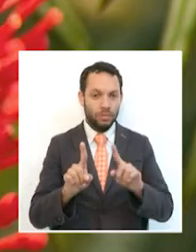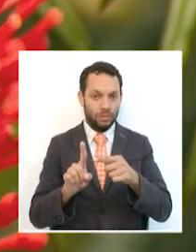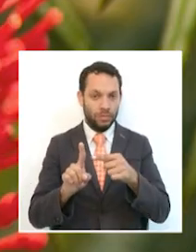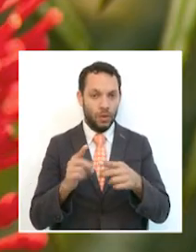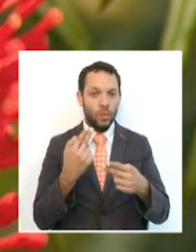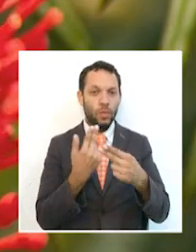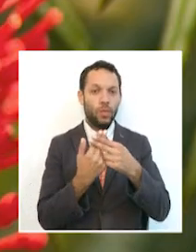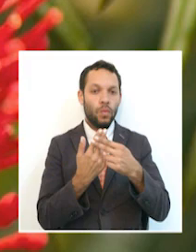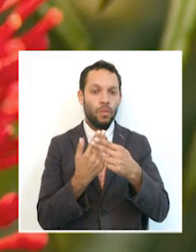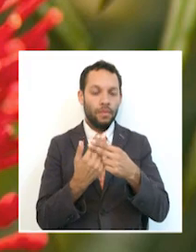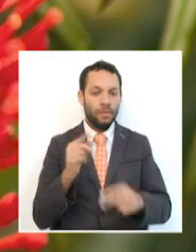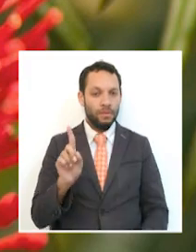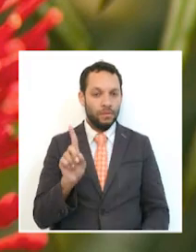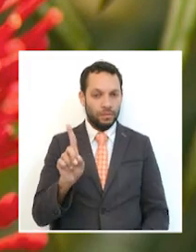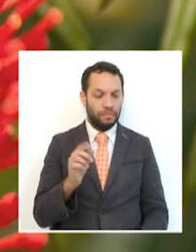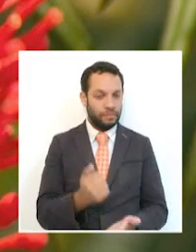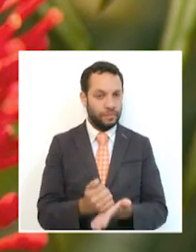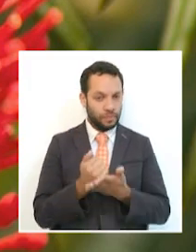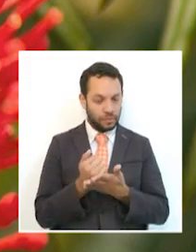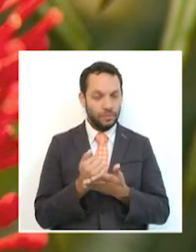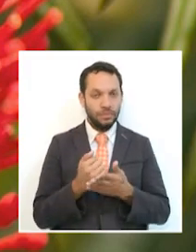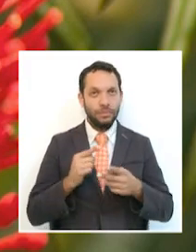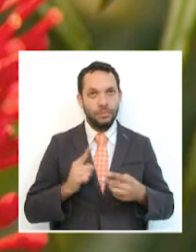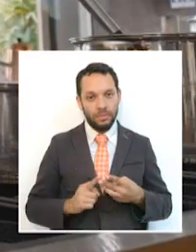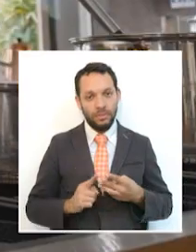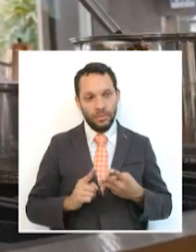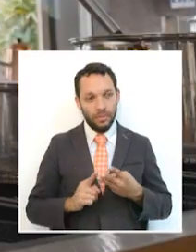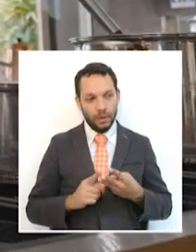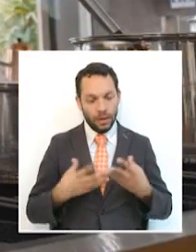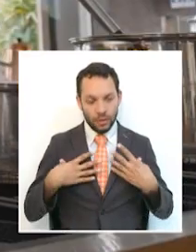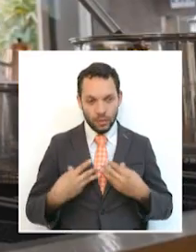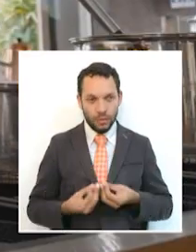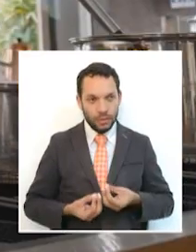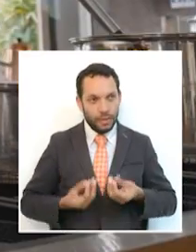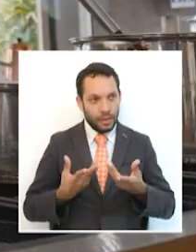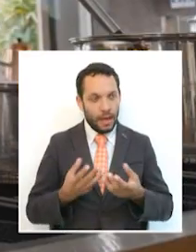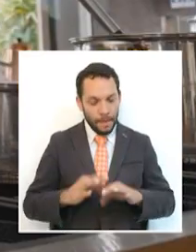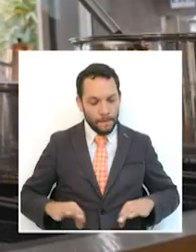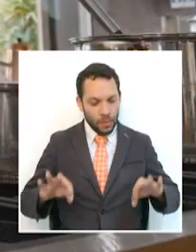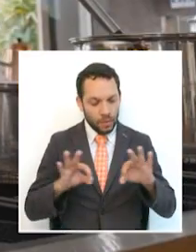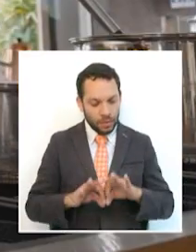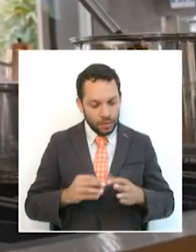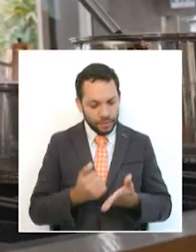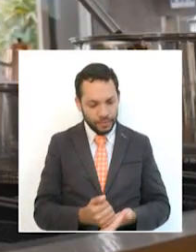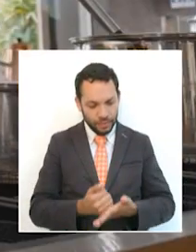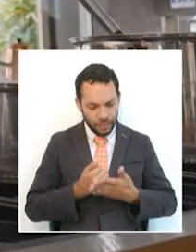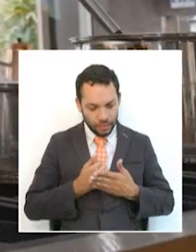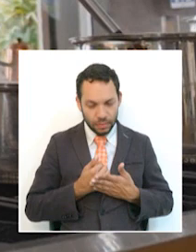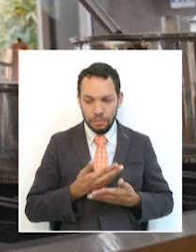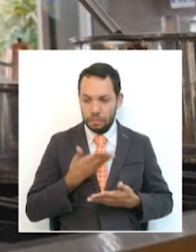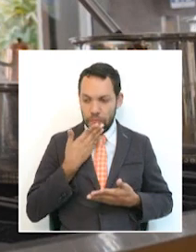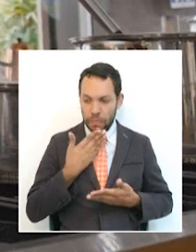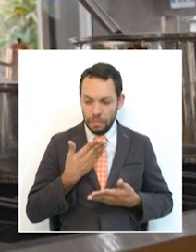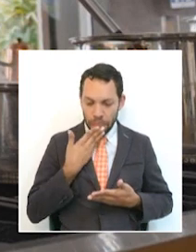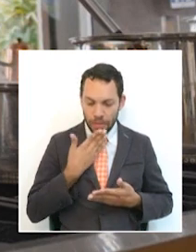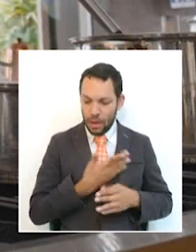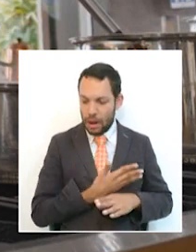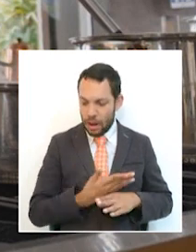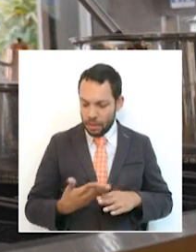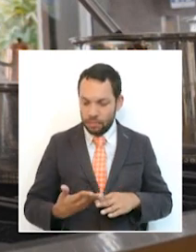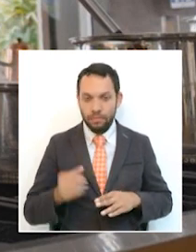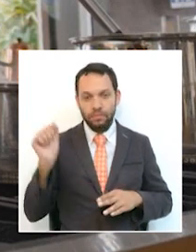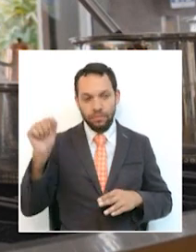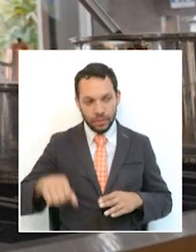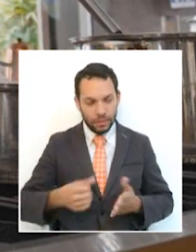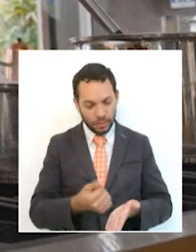tenemos la oportunidad de y de compartirlo con ustedes en cualquier momento pueden conseguirlo porque de verdad